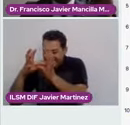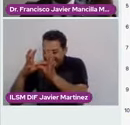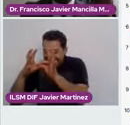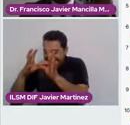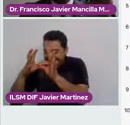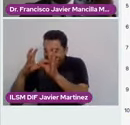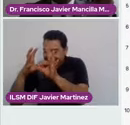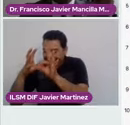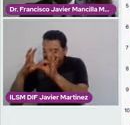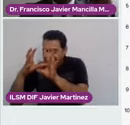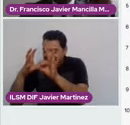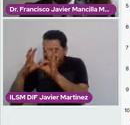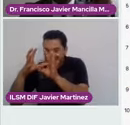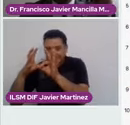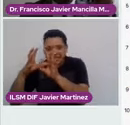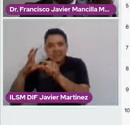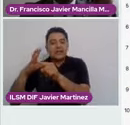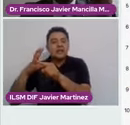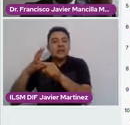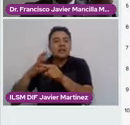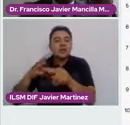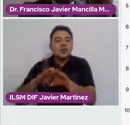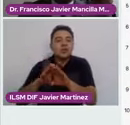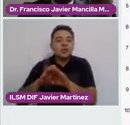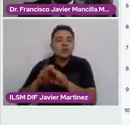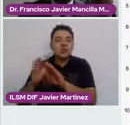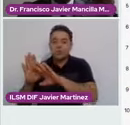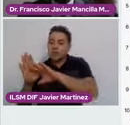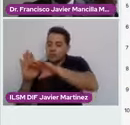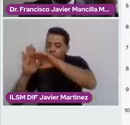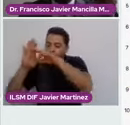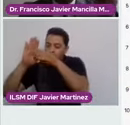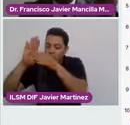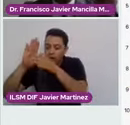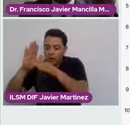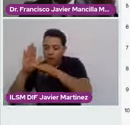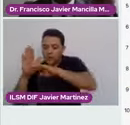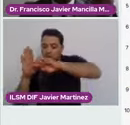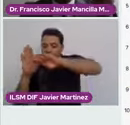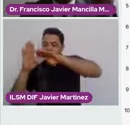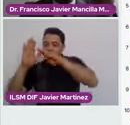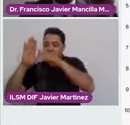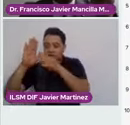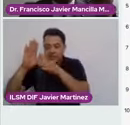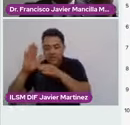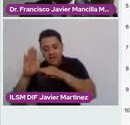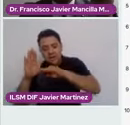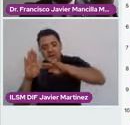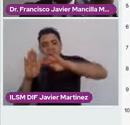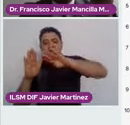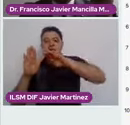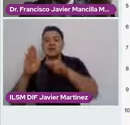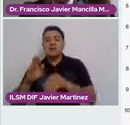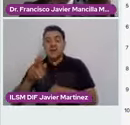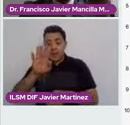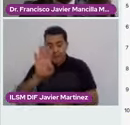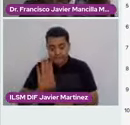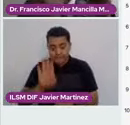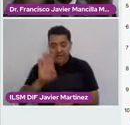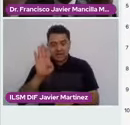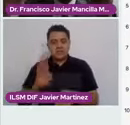de endolinfa es lo que hace un efecto como de una ola sobre la playa. Y esta ola sobre la playa, dependiendo la fuerza que tenga,